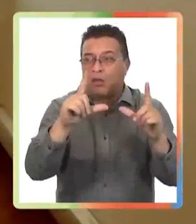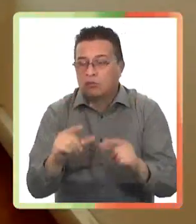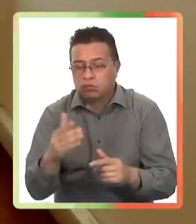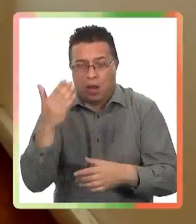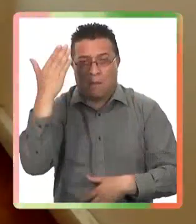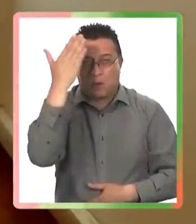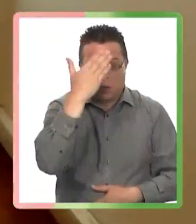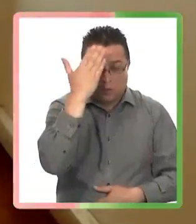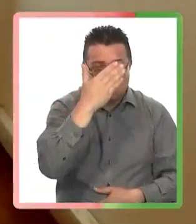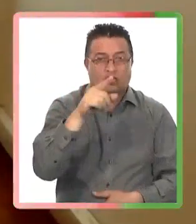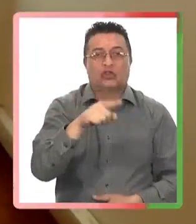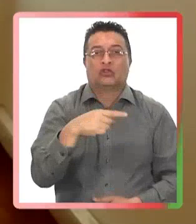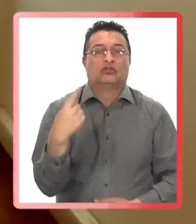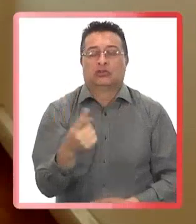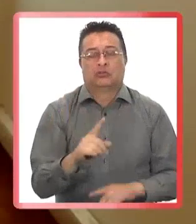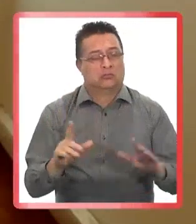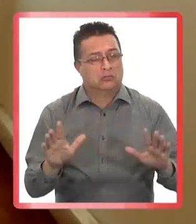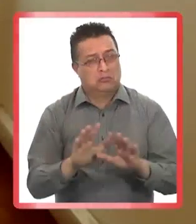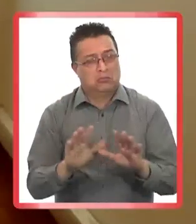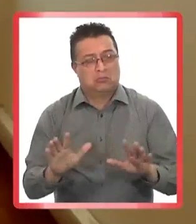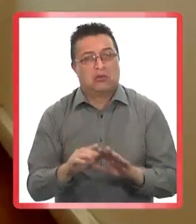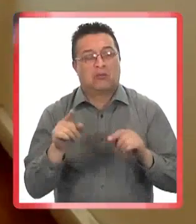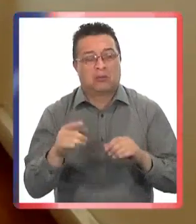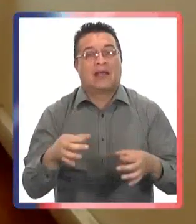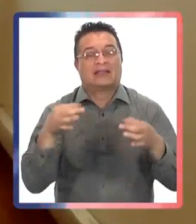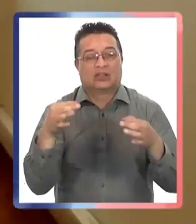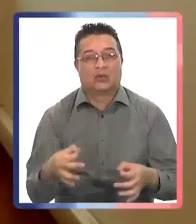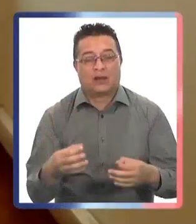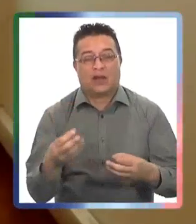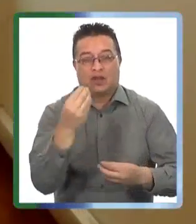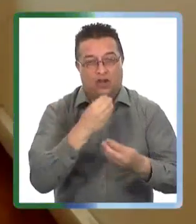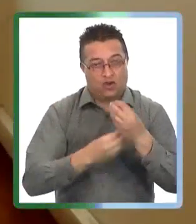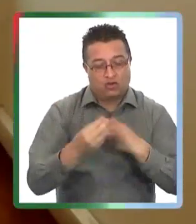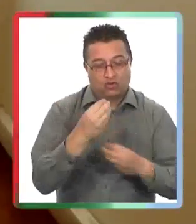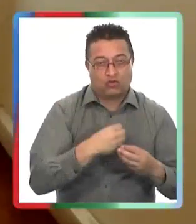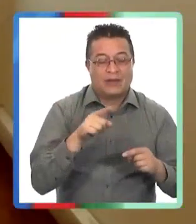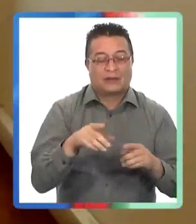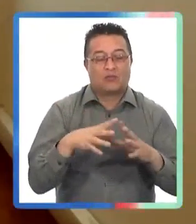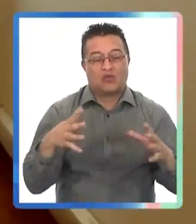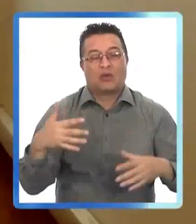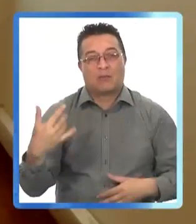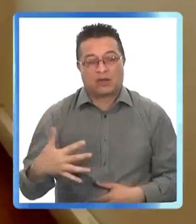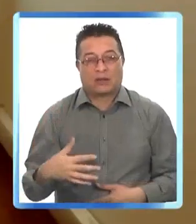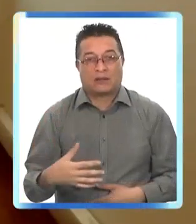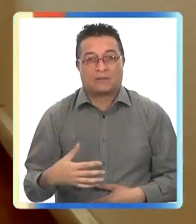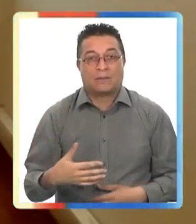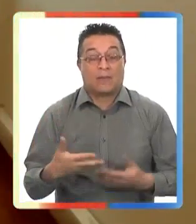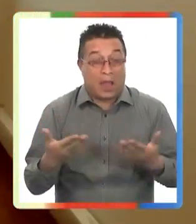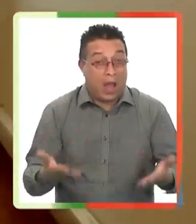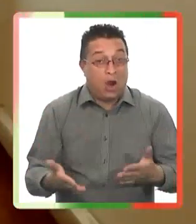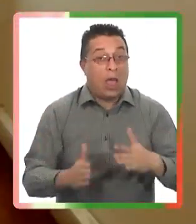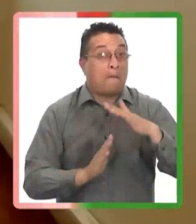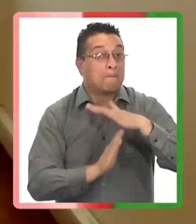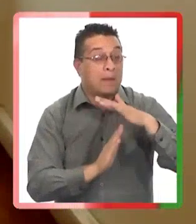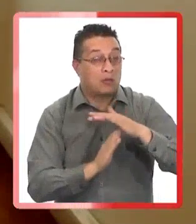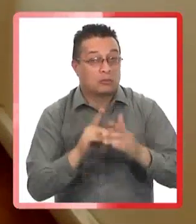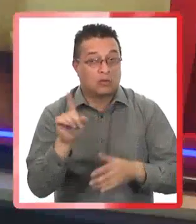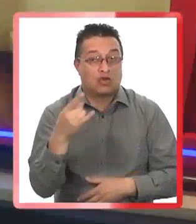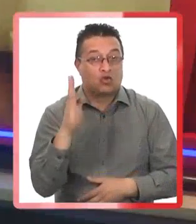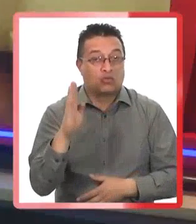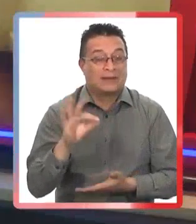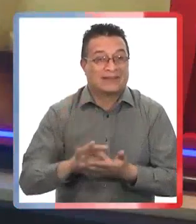ni menor oferta, ni escasez, ni una preocupación alarmante respecto de la seguridad del consumo, que yo creo que eso es bien